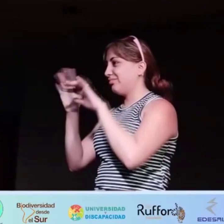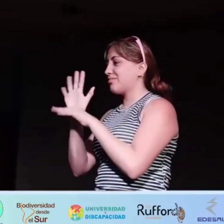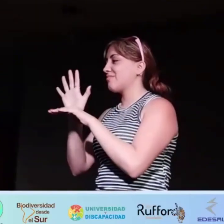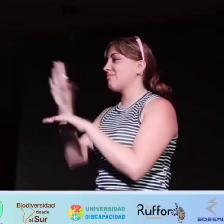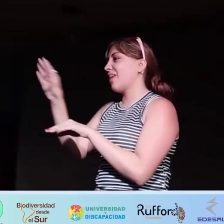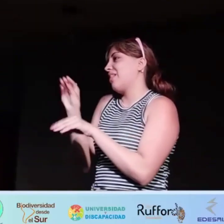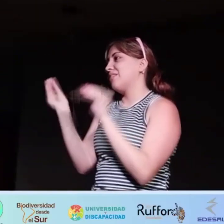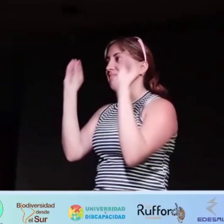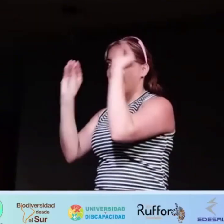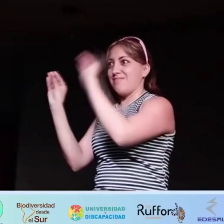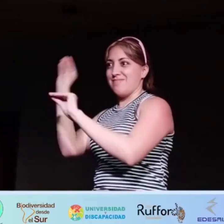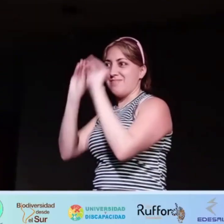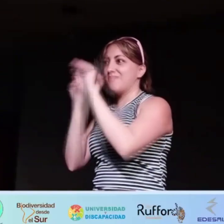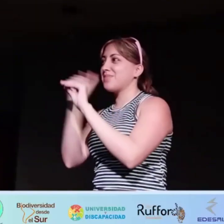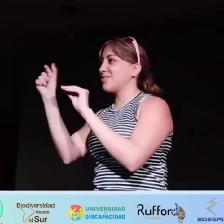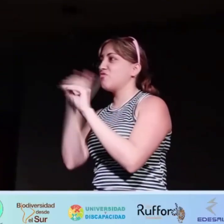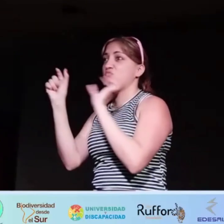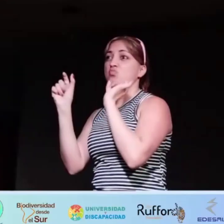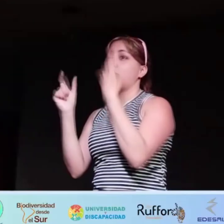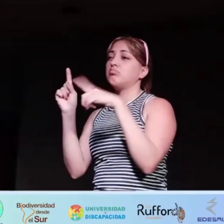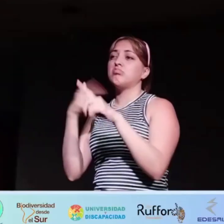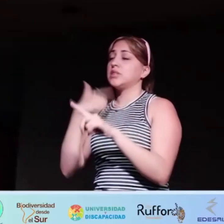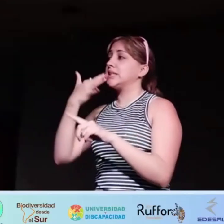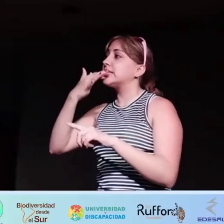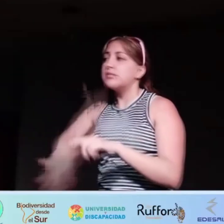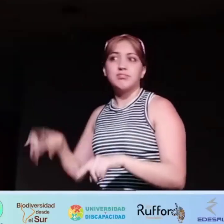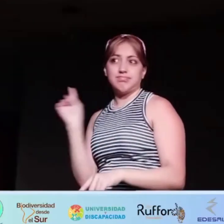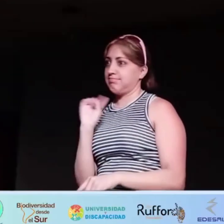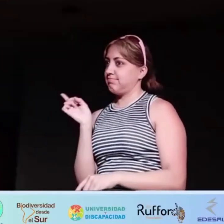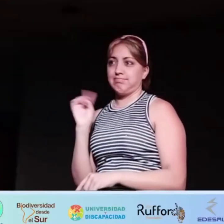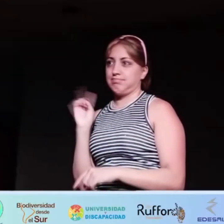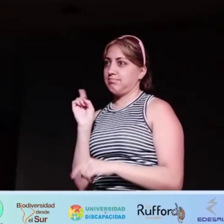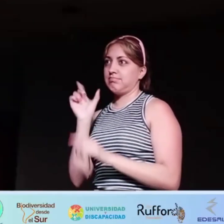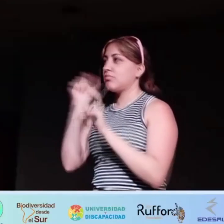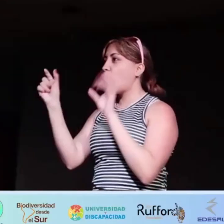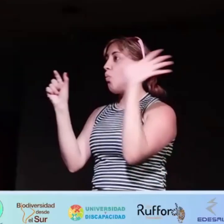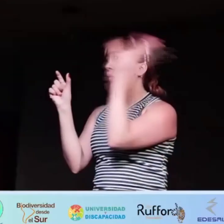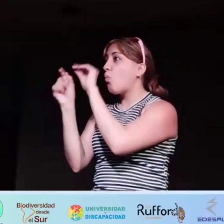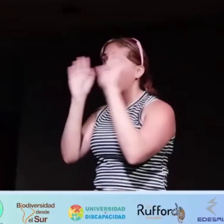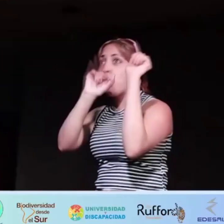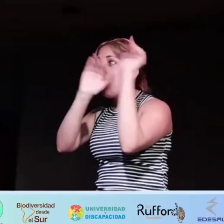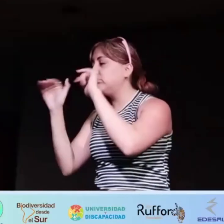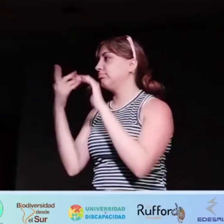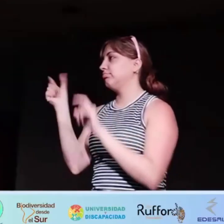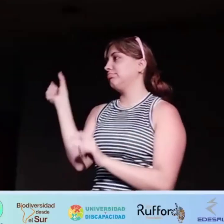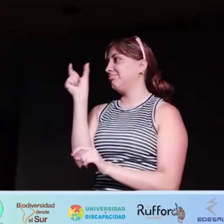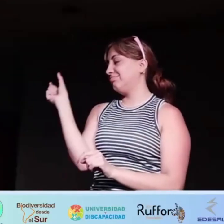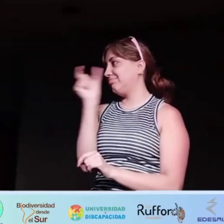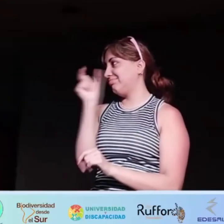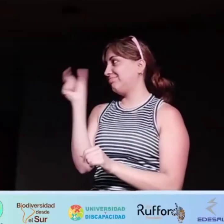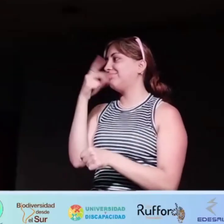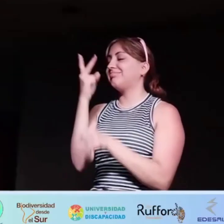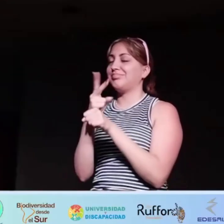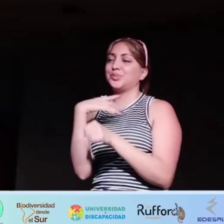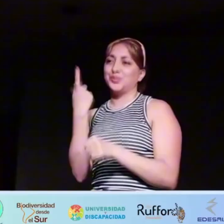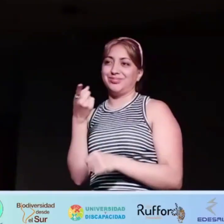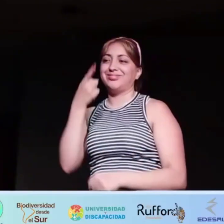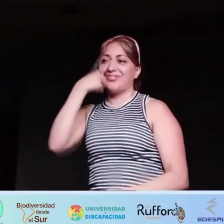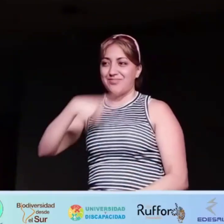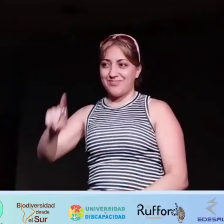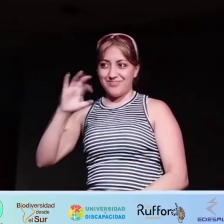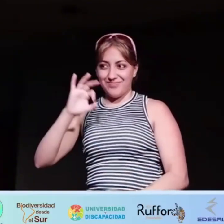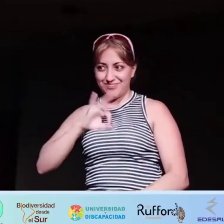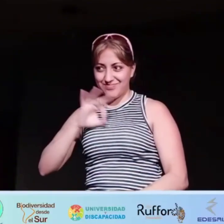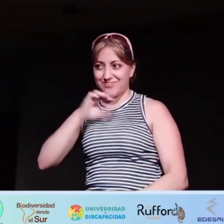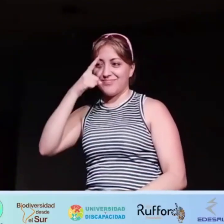palabras que nosotros buscábamos y copiábamos, pero no los entendíamos. Solamente lo copiábamos tal cual como lo escribía